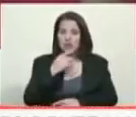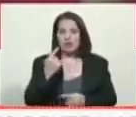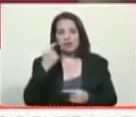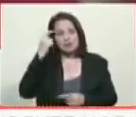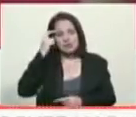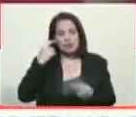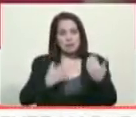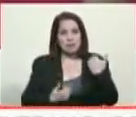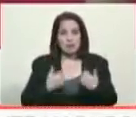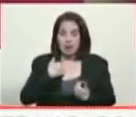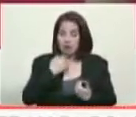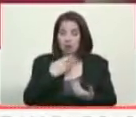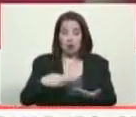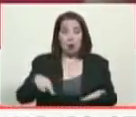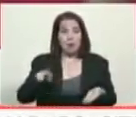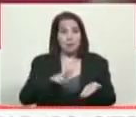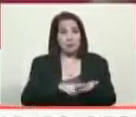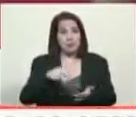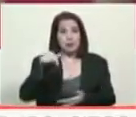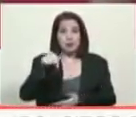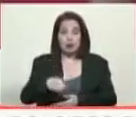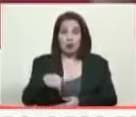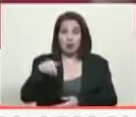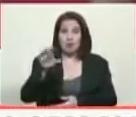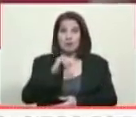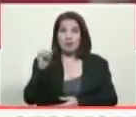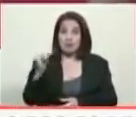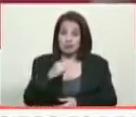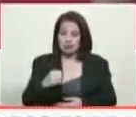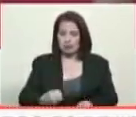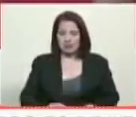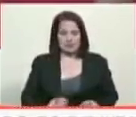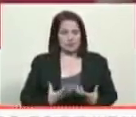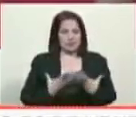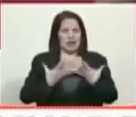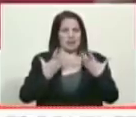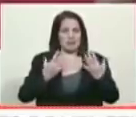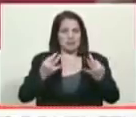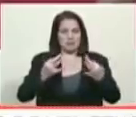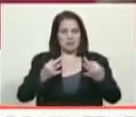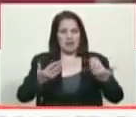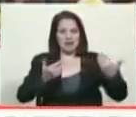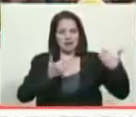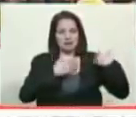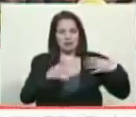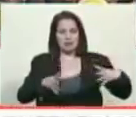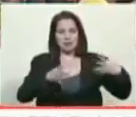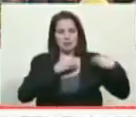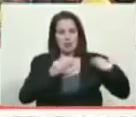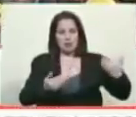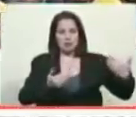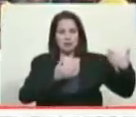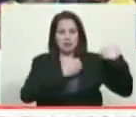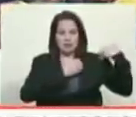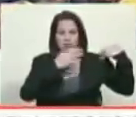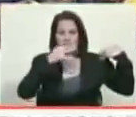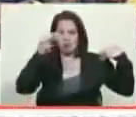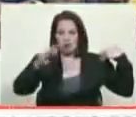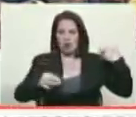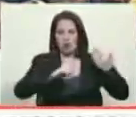miércoles, y lo repito hoy aquí en el Zulia desde mi alma, y asumo la responsabilidad absoluta de lo que estoy diciendo.